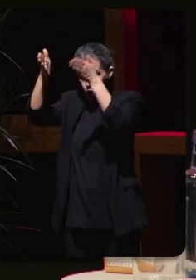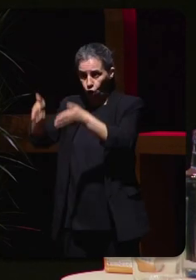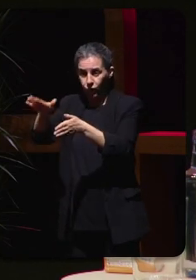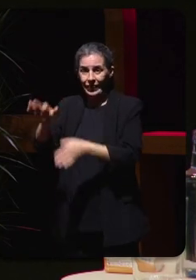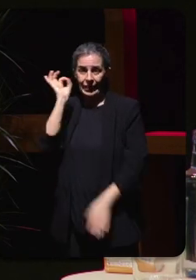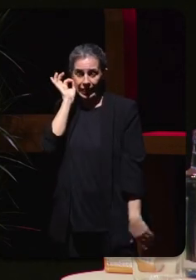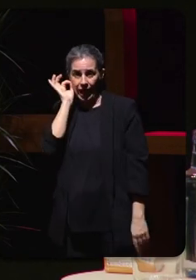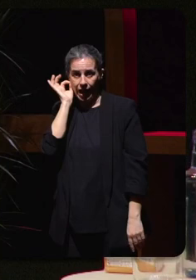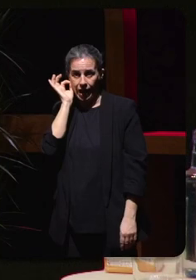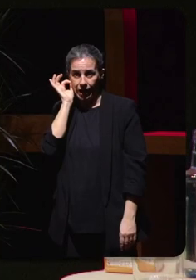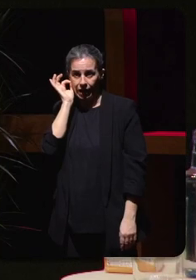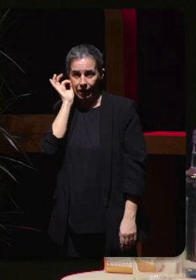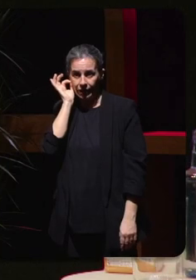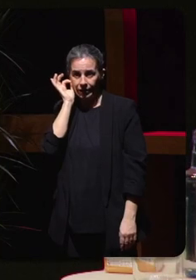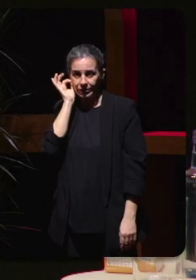niña.